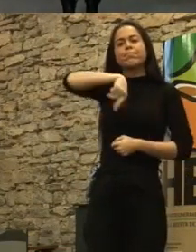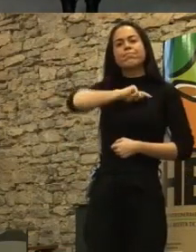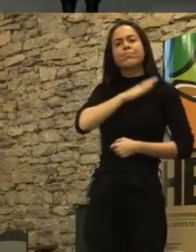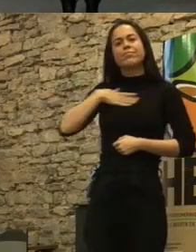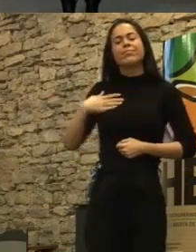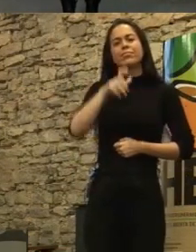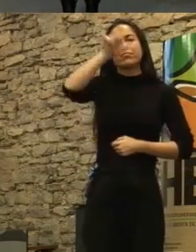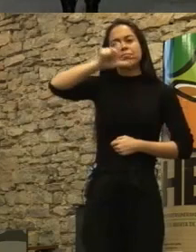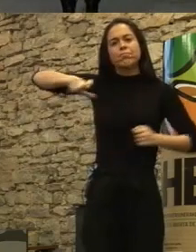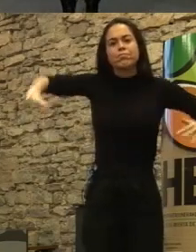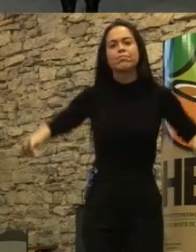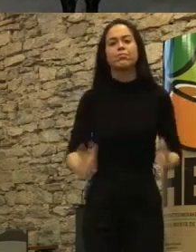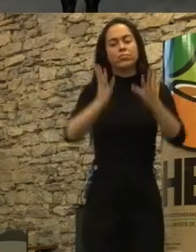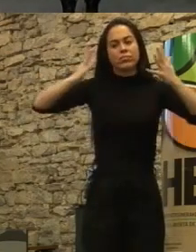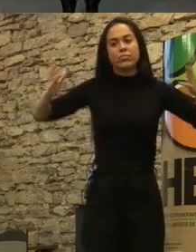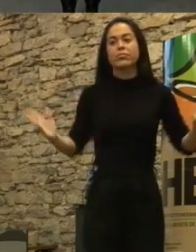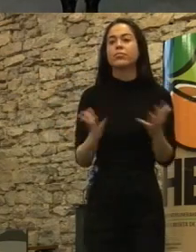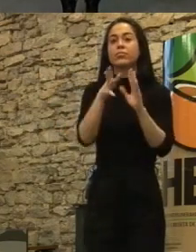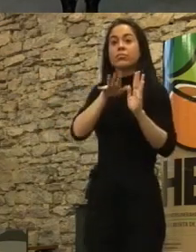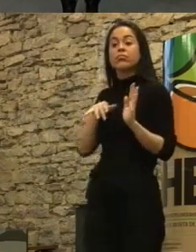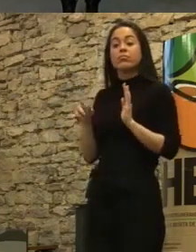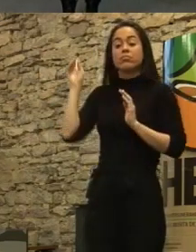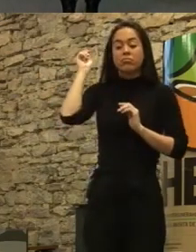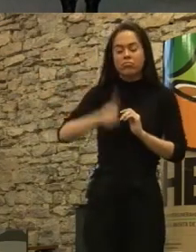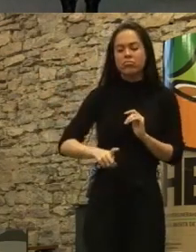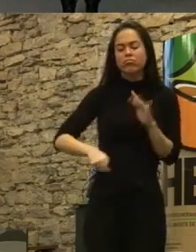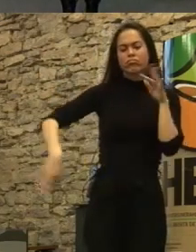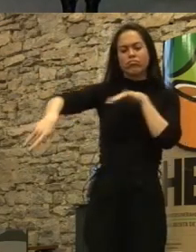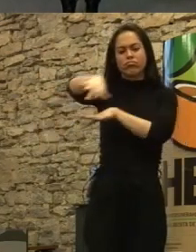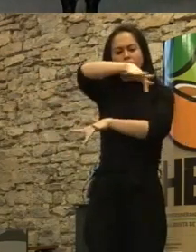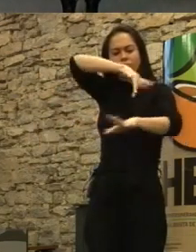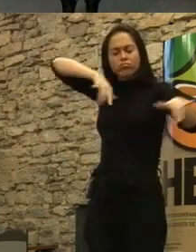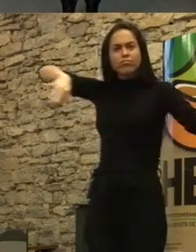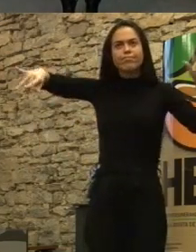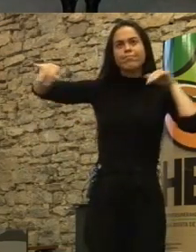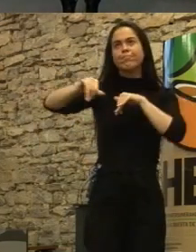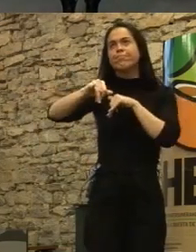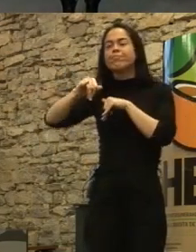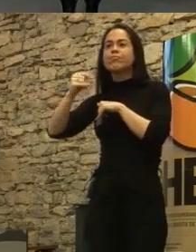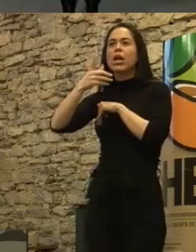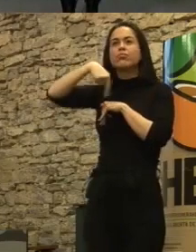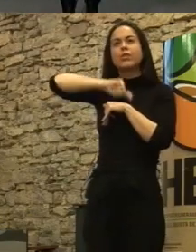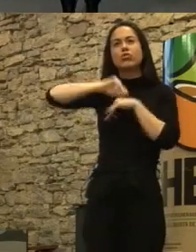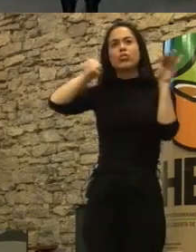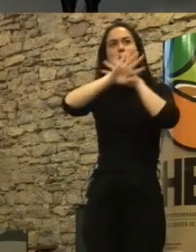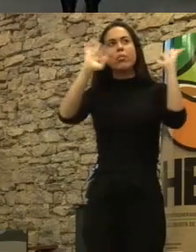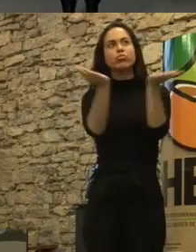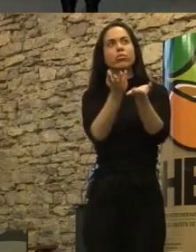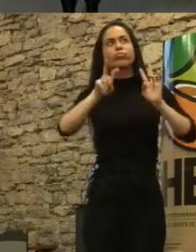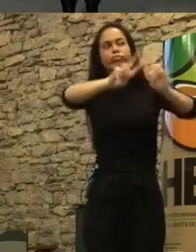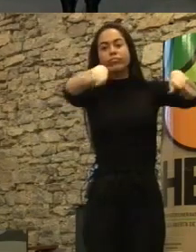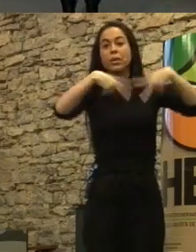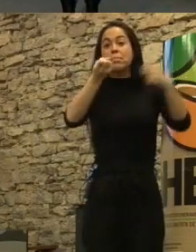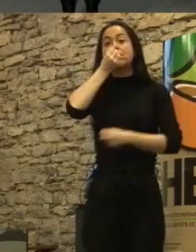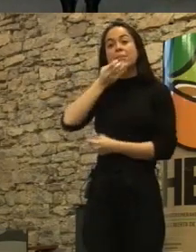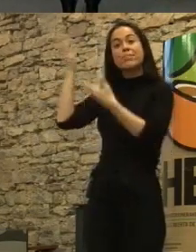dugu. Partaidetza inguruko eztabaida intelektualetik mundua eraldatzeko hasitako bideetara. Bienvenidos